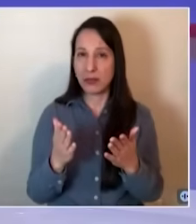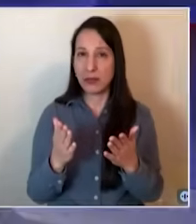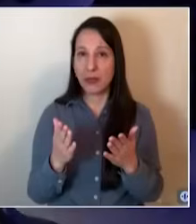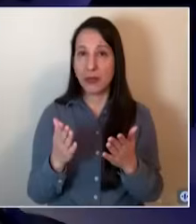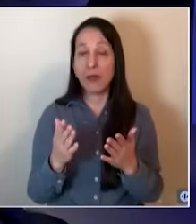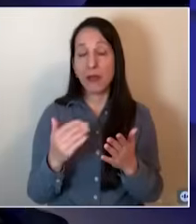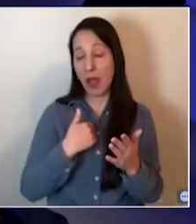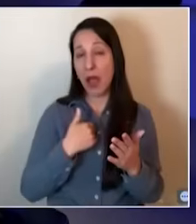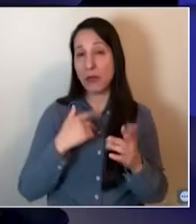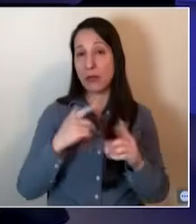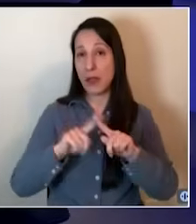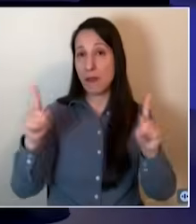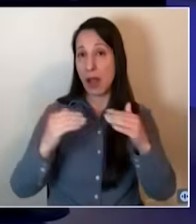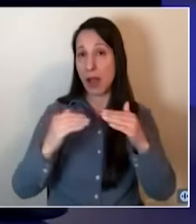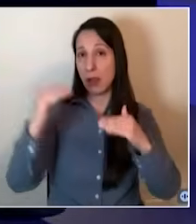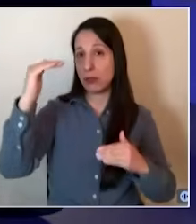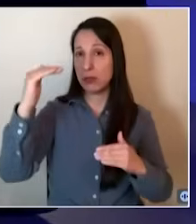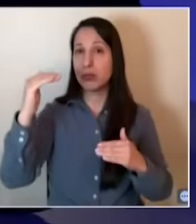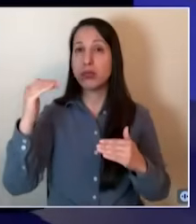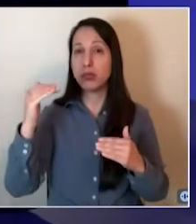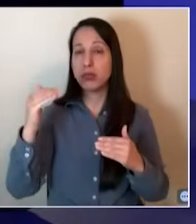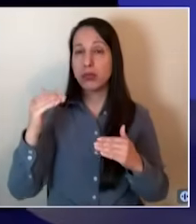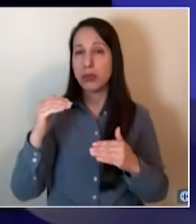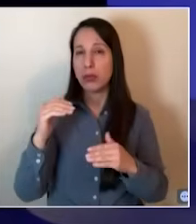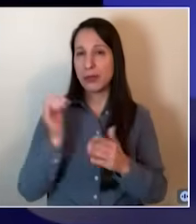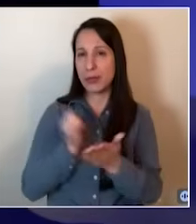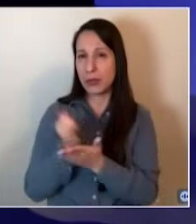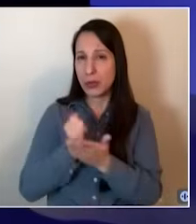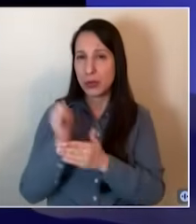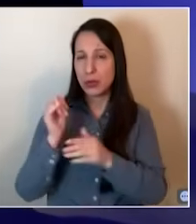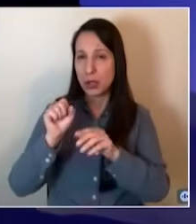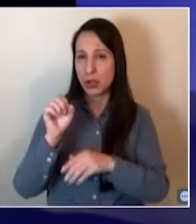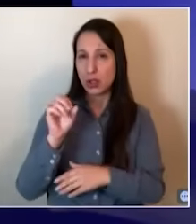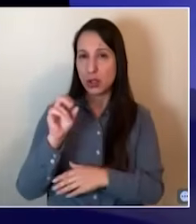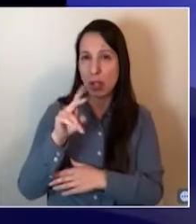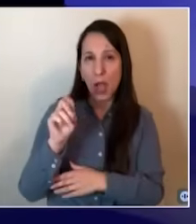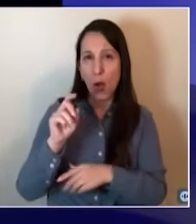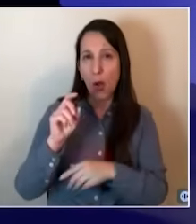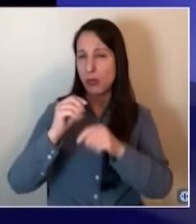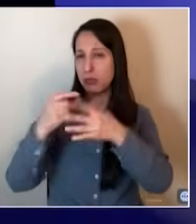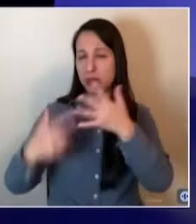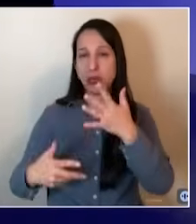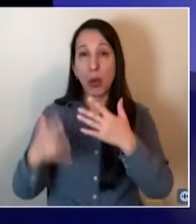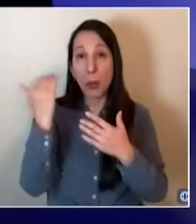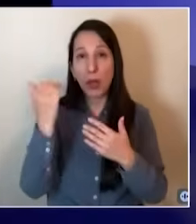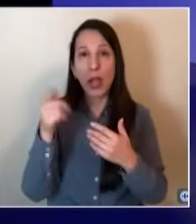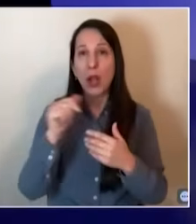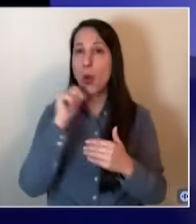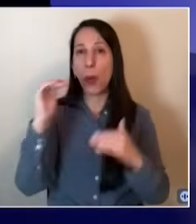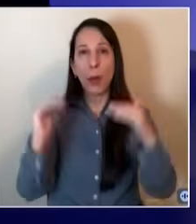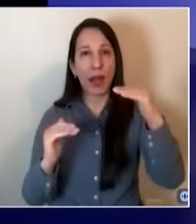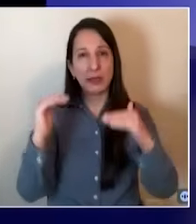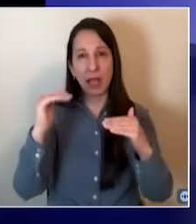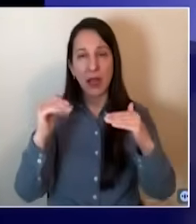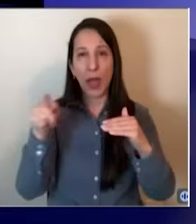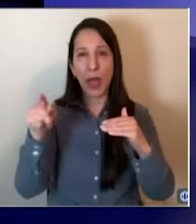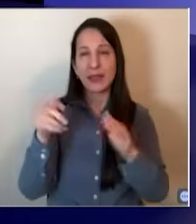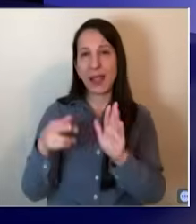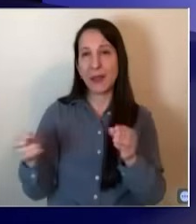grandes de este sondeo con Opol o con cualquier otro, porque no está balanceado, está sobre